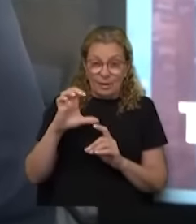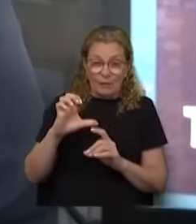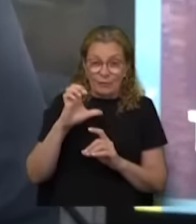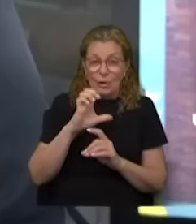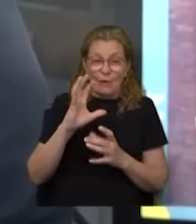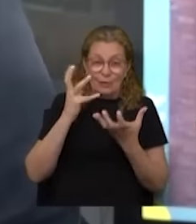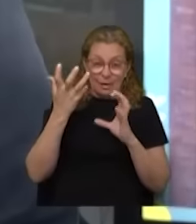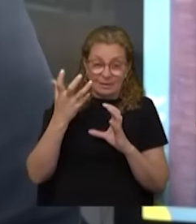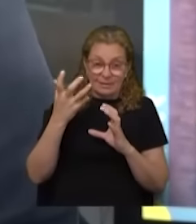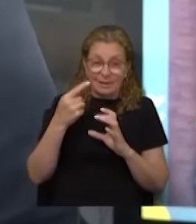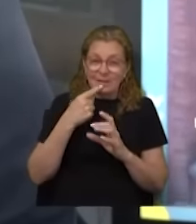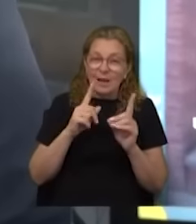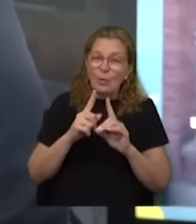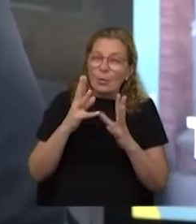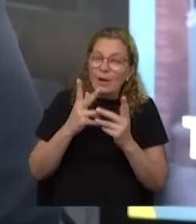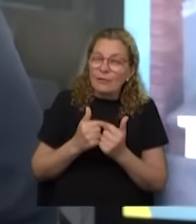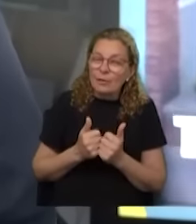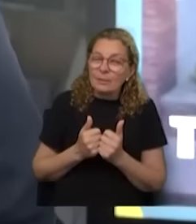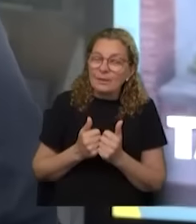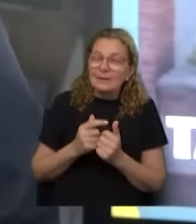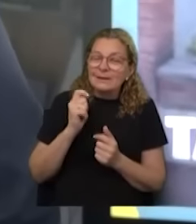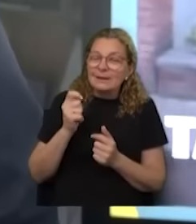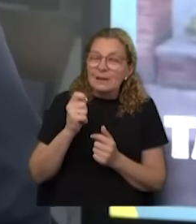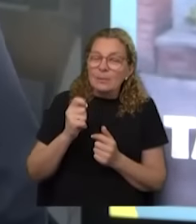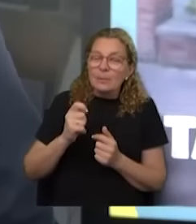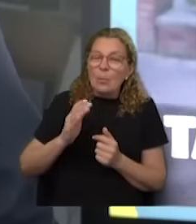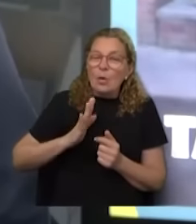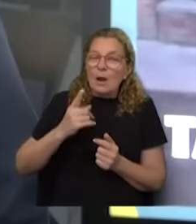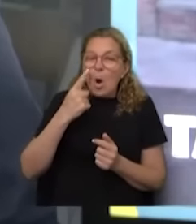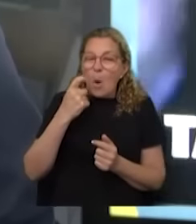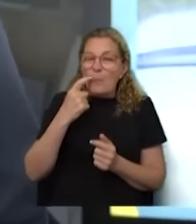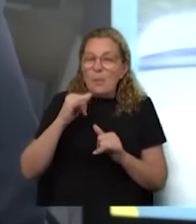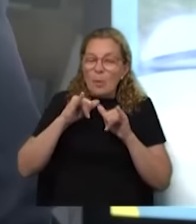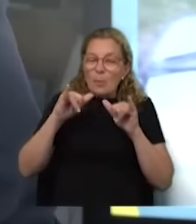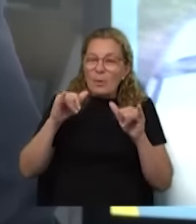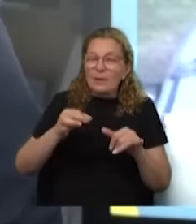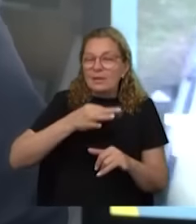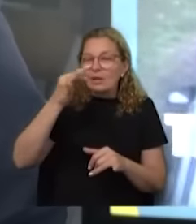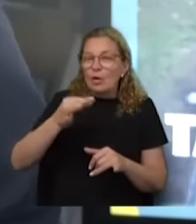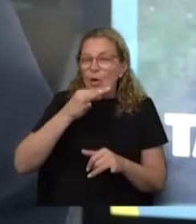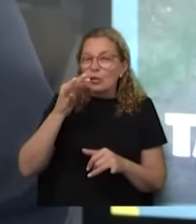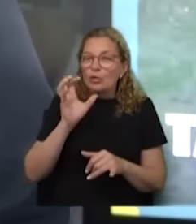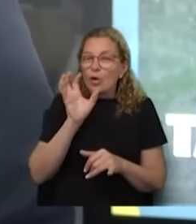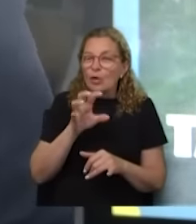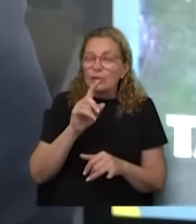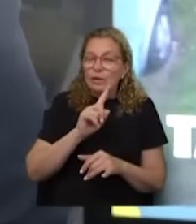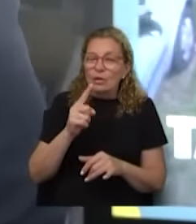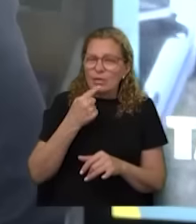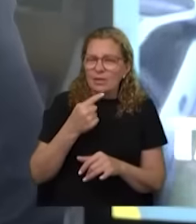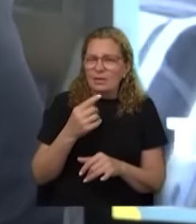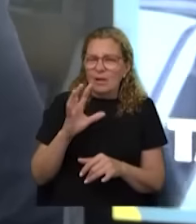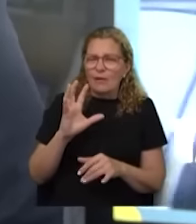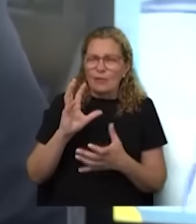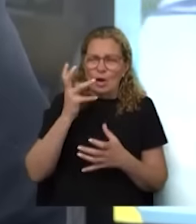género y que de alguna forma eh quienes eh De alguna forma promueven los discursos de odio o niegan que exista la violencia de